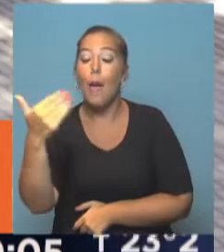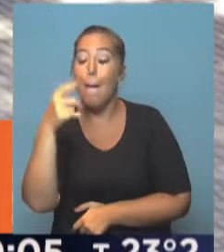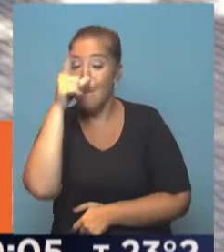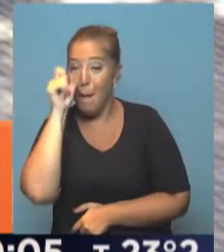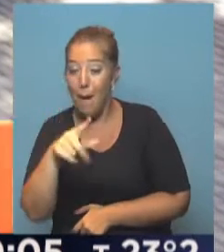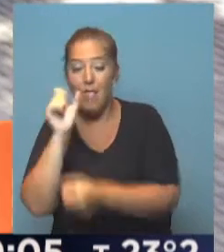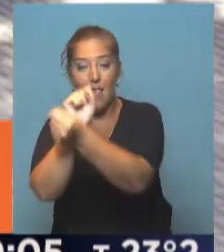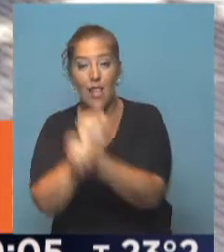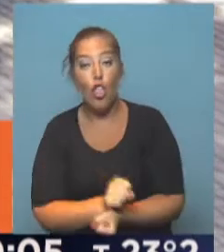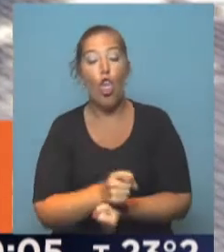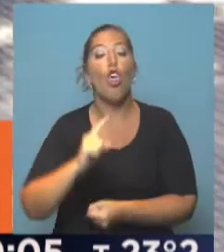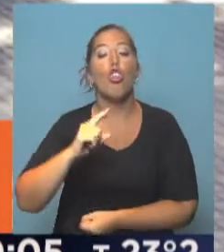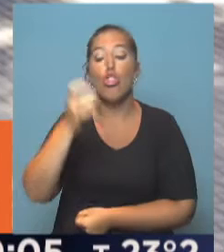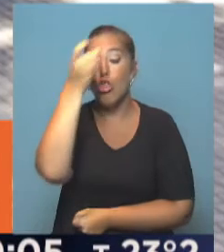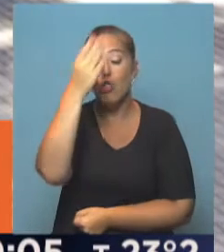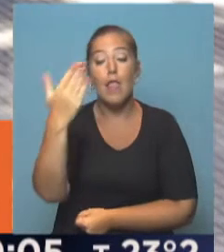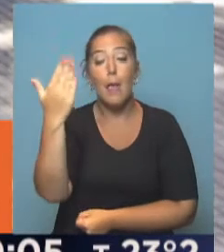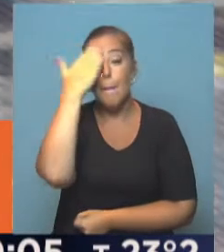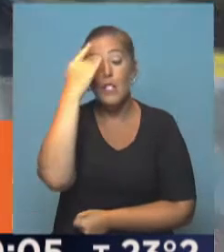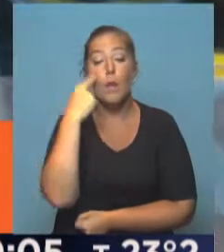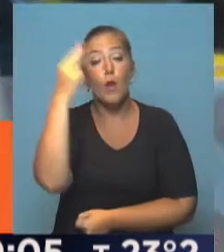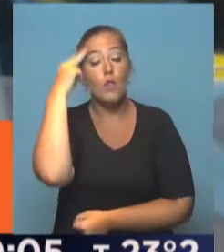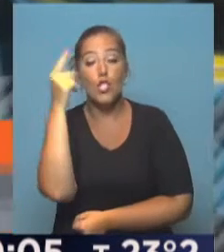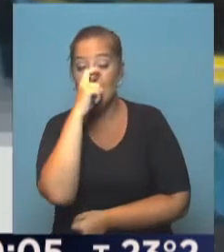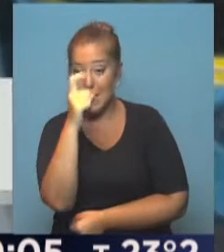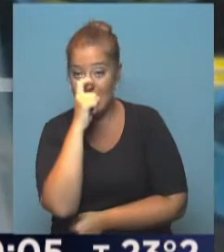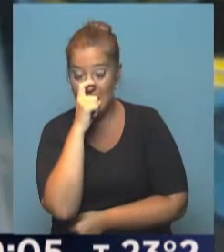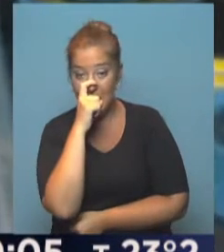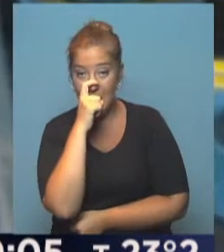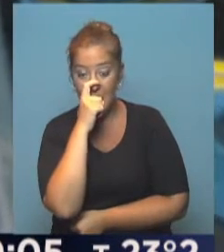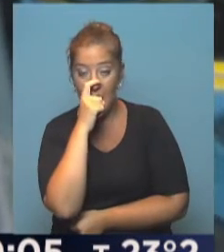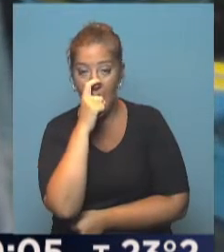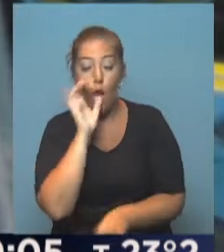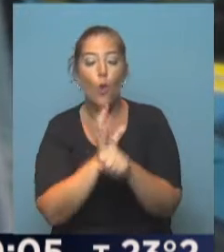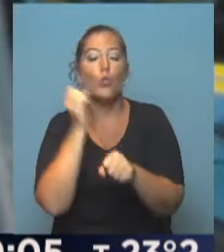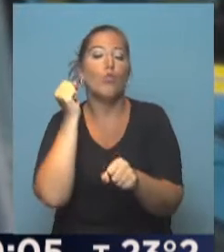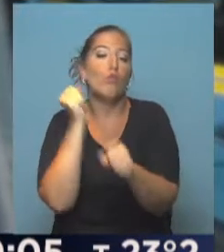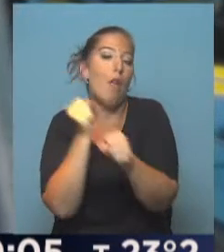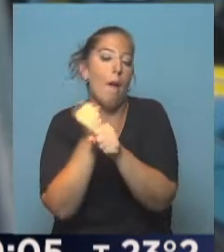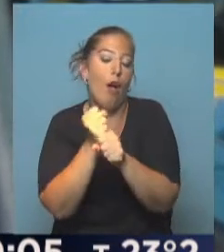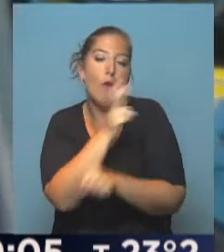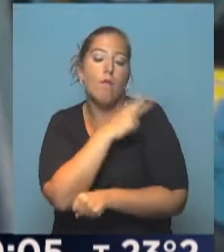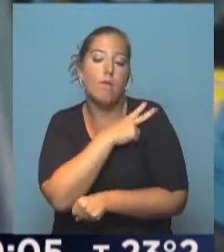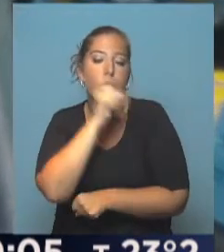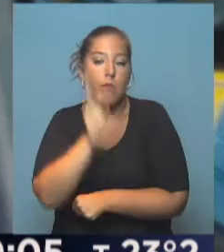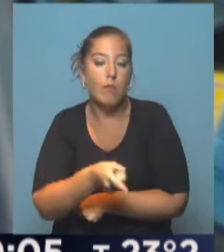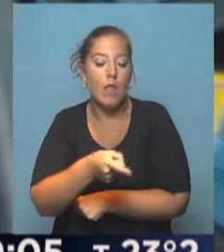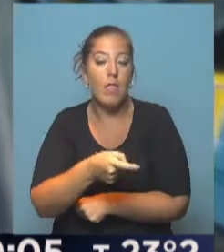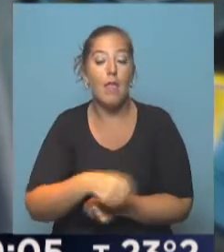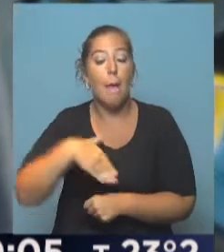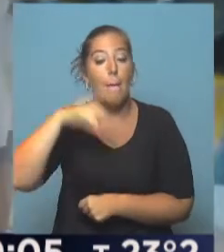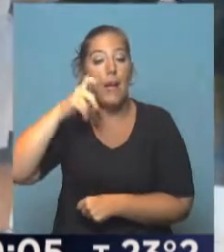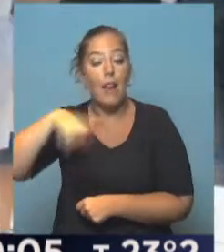fue detenido el 12 de marzo de 1977 en un operativo comandado por el entonces subteniente César